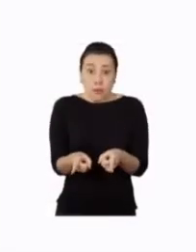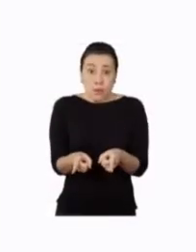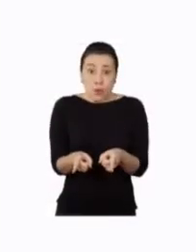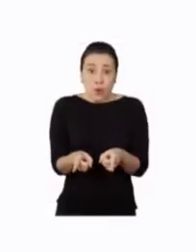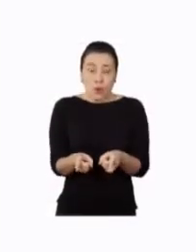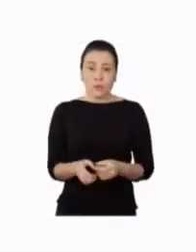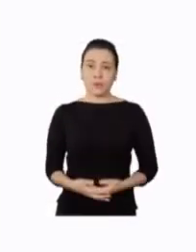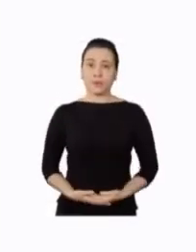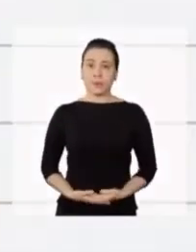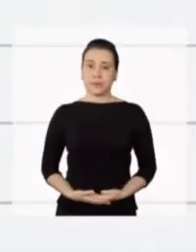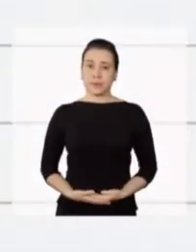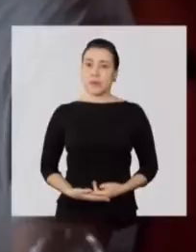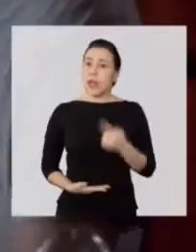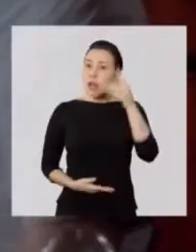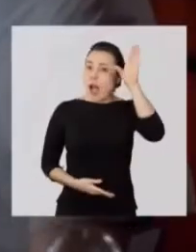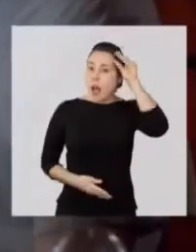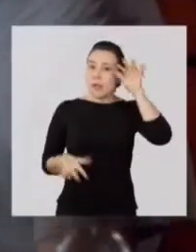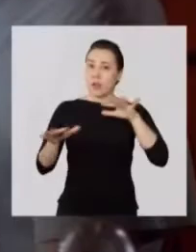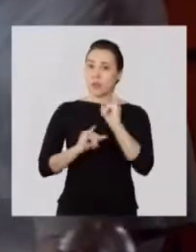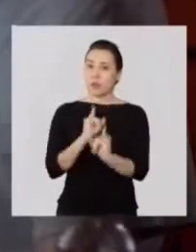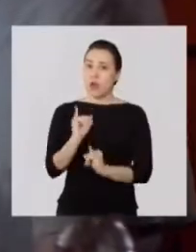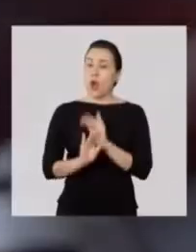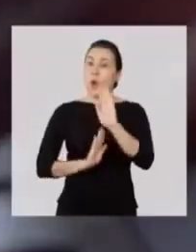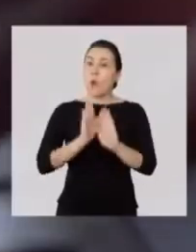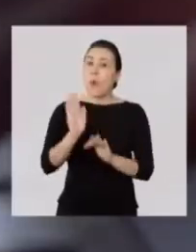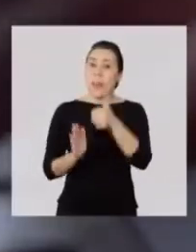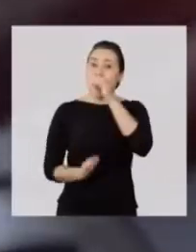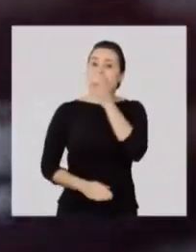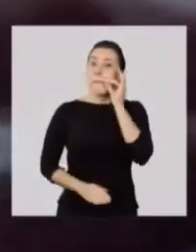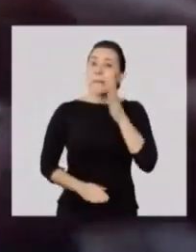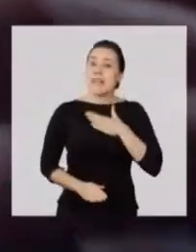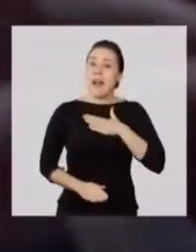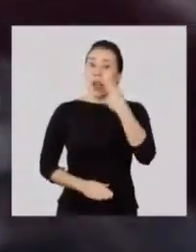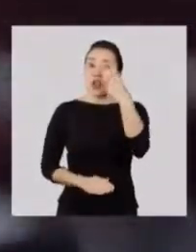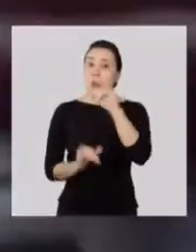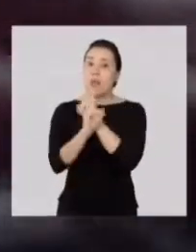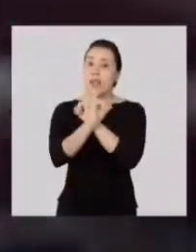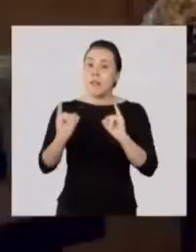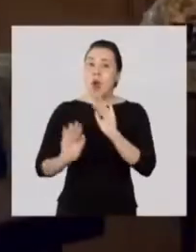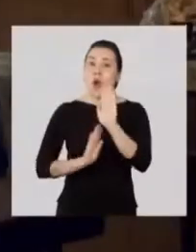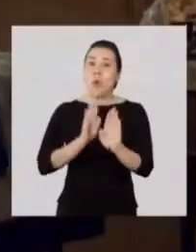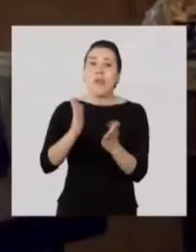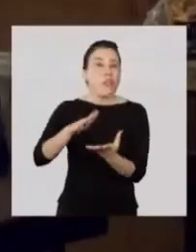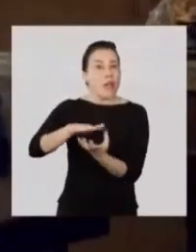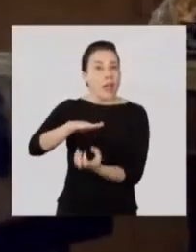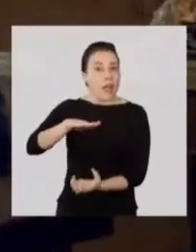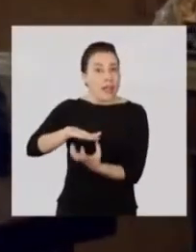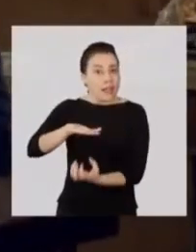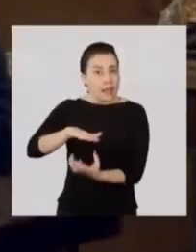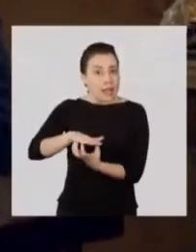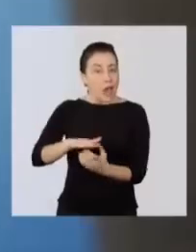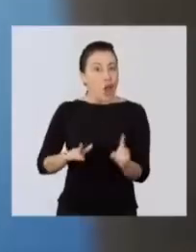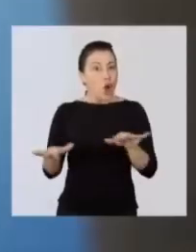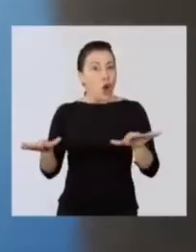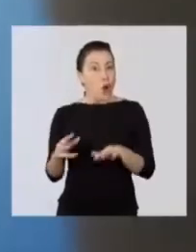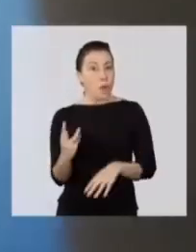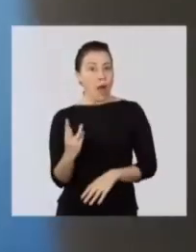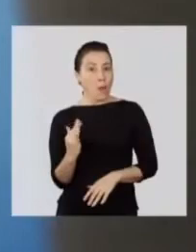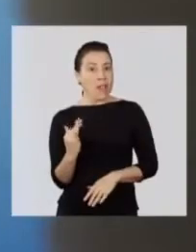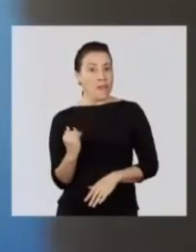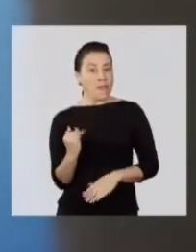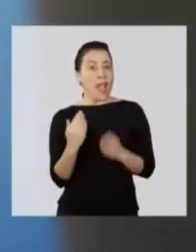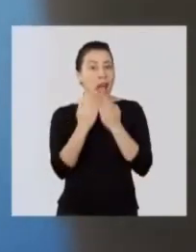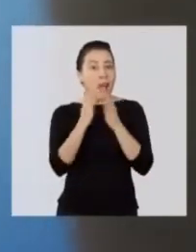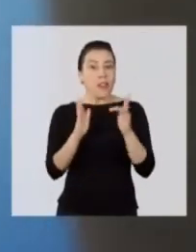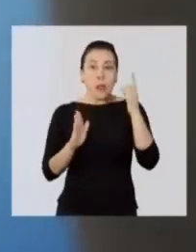mismo. Ten conciencia digital. Cuida la privacidad de tu información. Cuidado con lo que descargas. No utilices